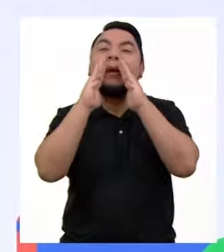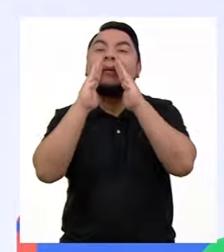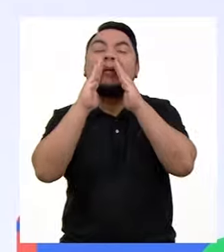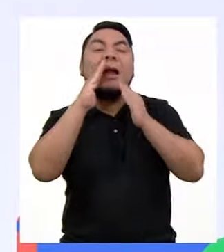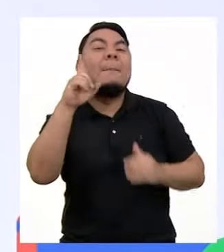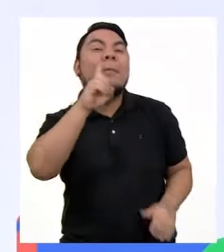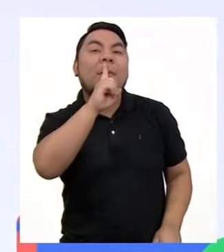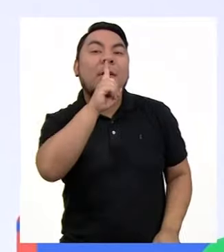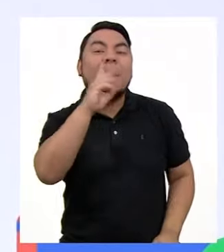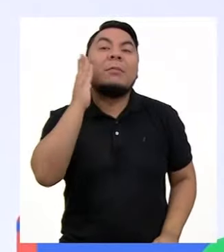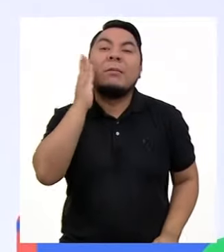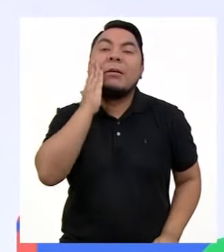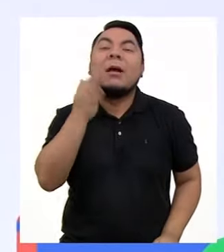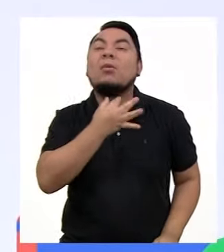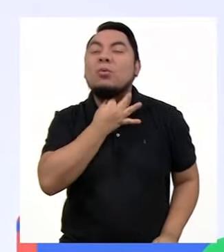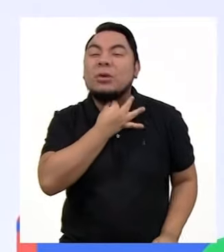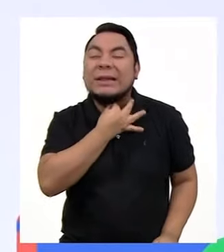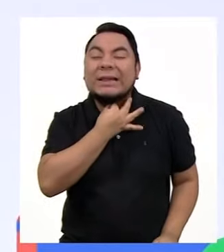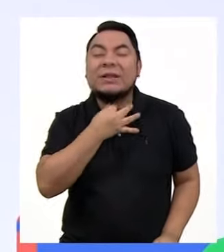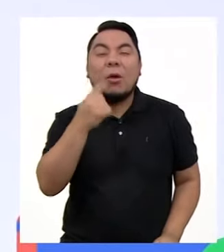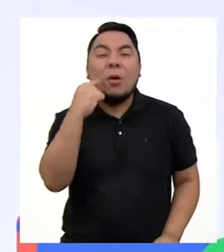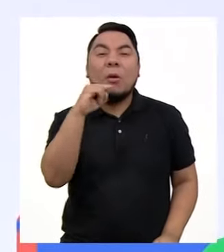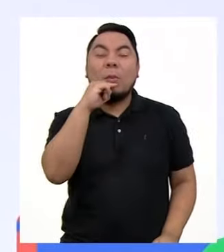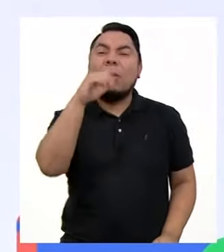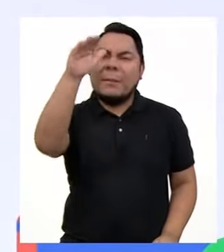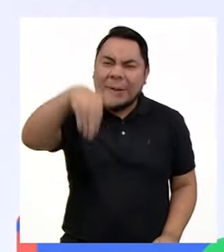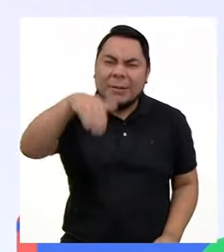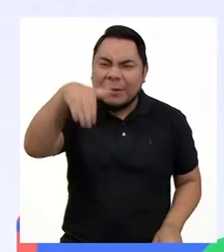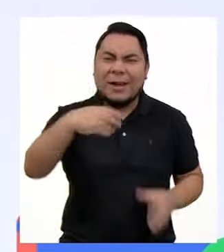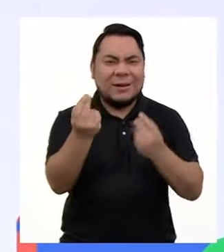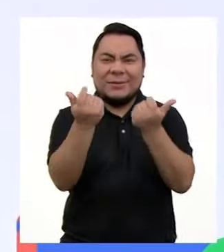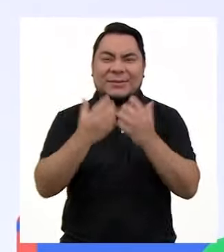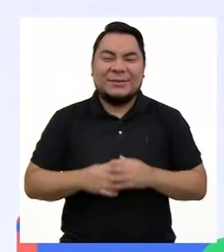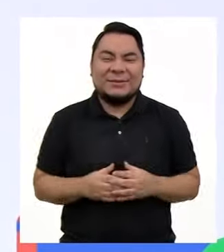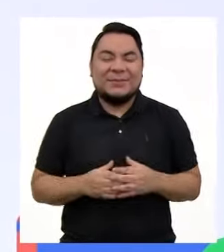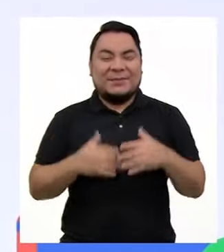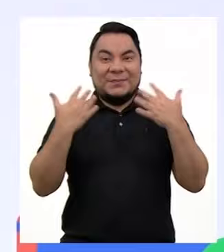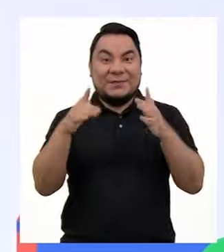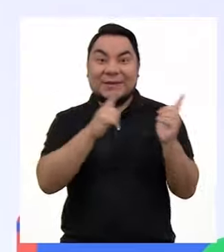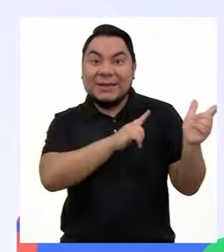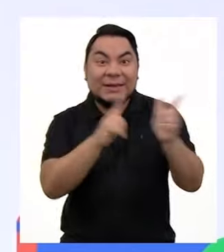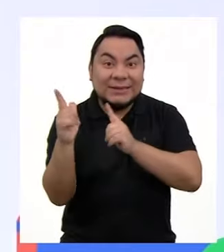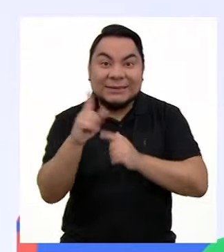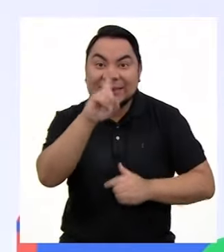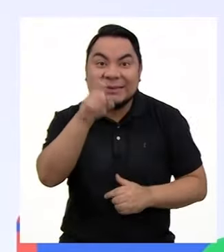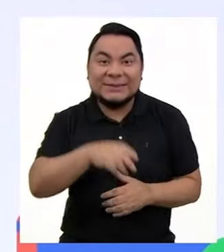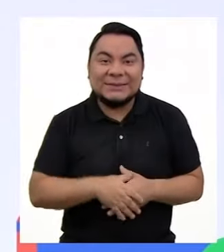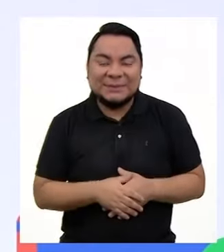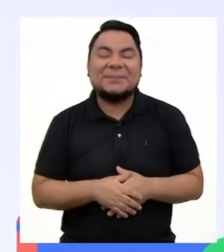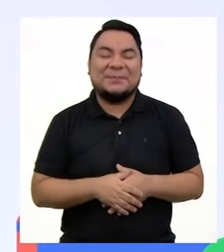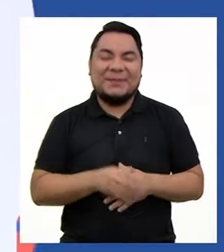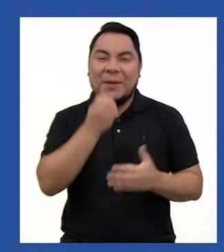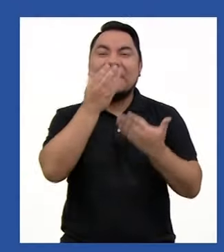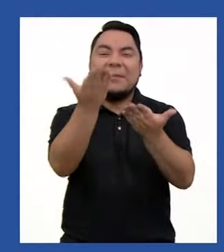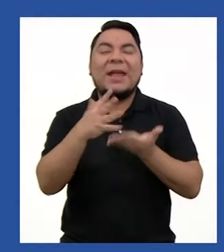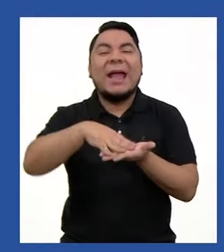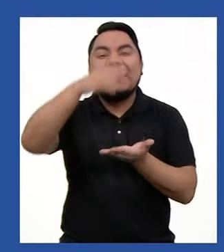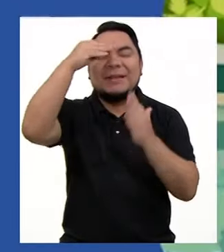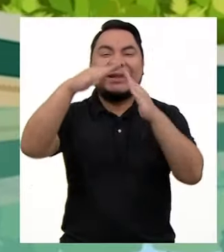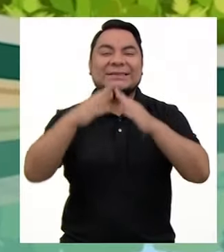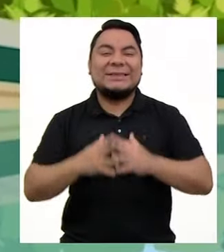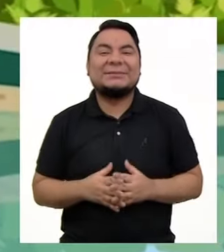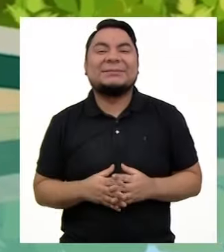¡Mamis, papis, abuelitos, abuelitas! ¡Vengan pronto! ¿Estamos listos? ¡Bienvenidos a Aprendo en